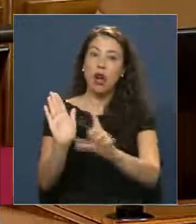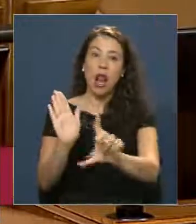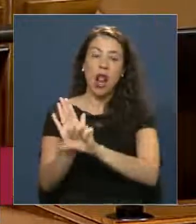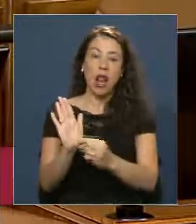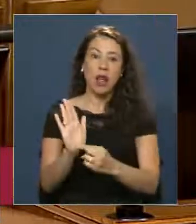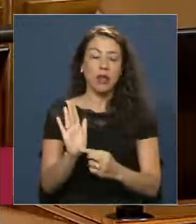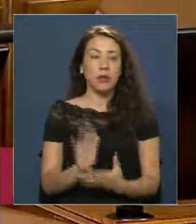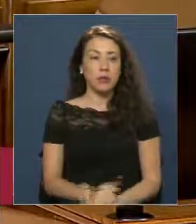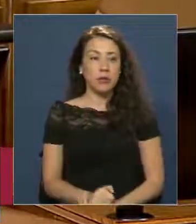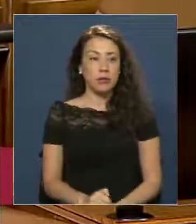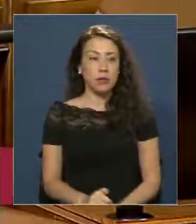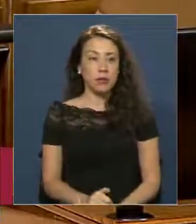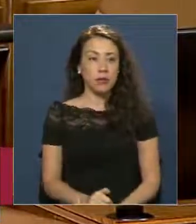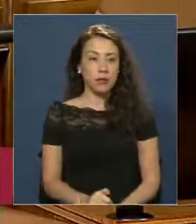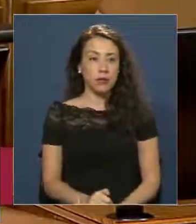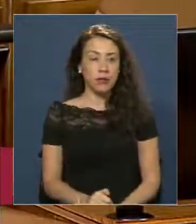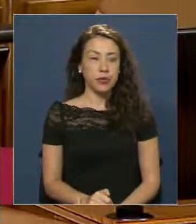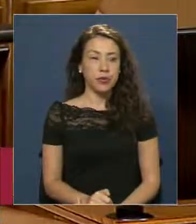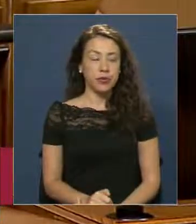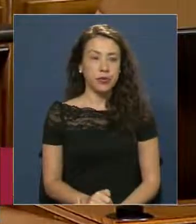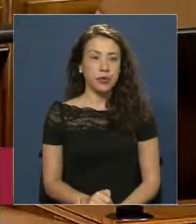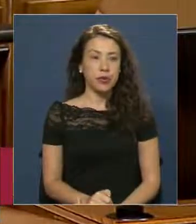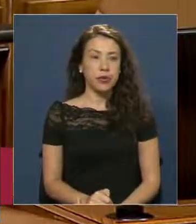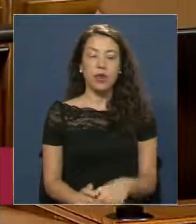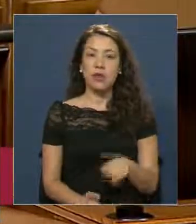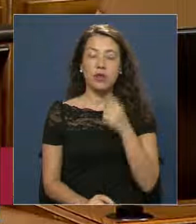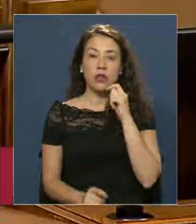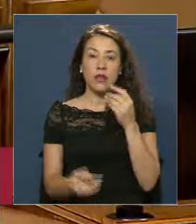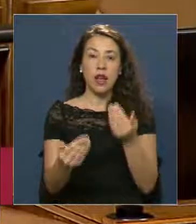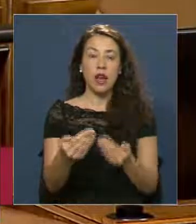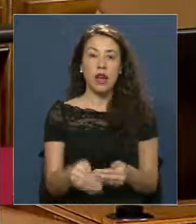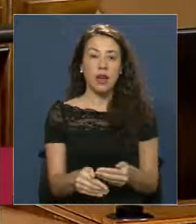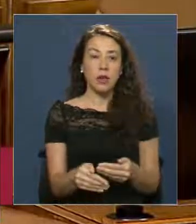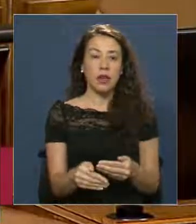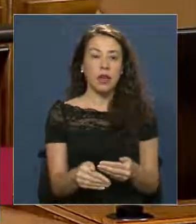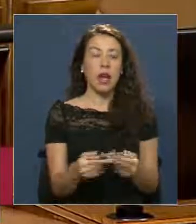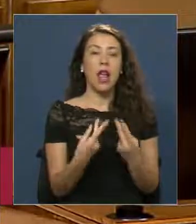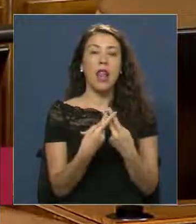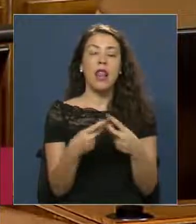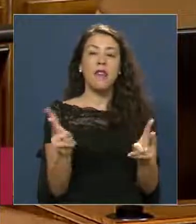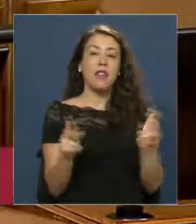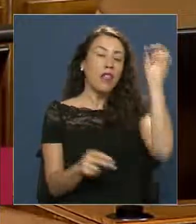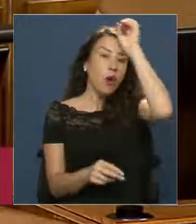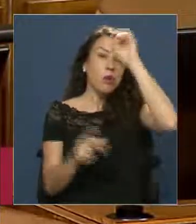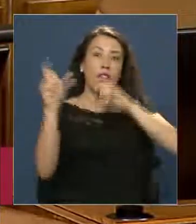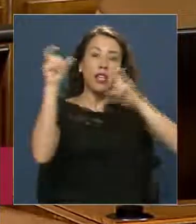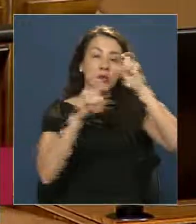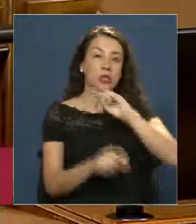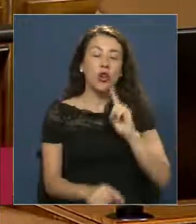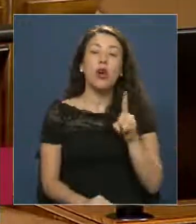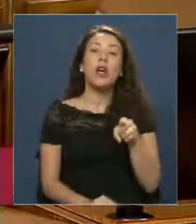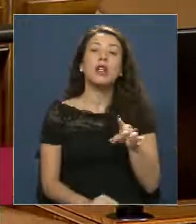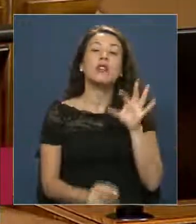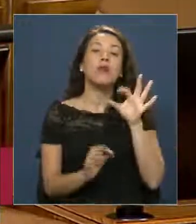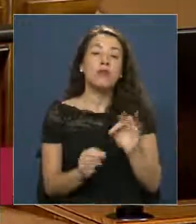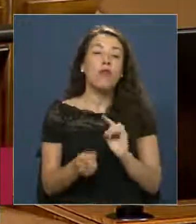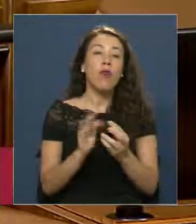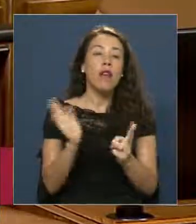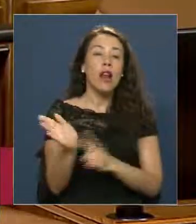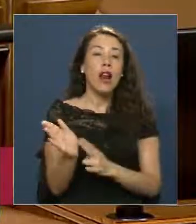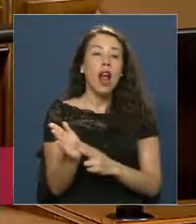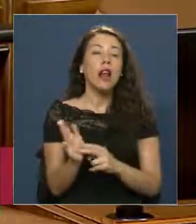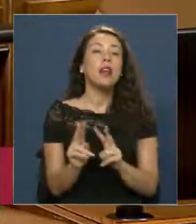de ninguna manera constituye un límite a la libertad de expresión, sino que es una concreción